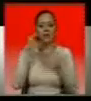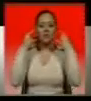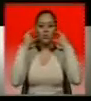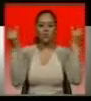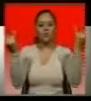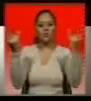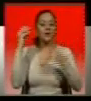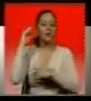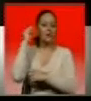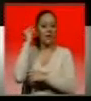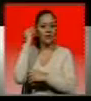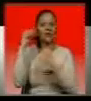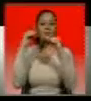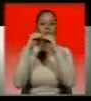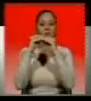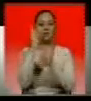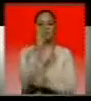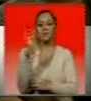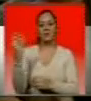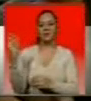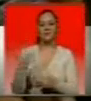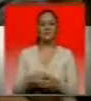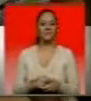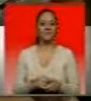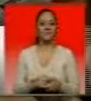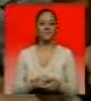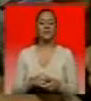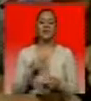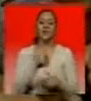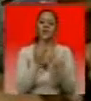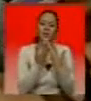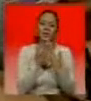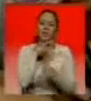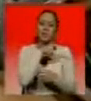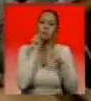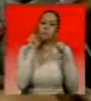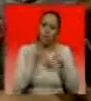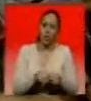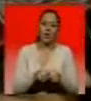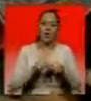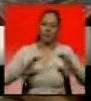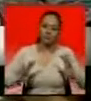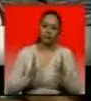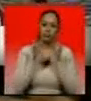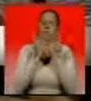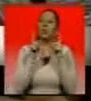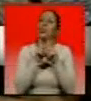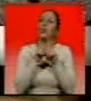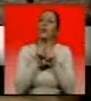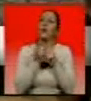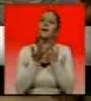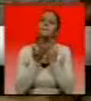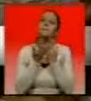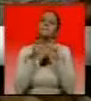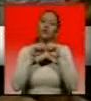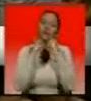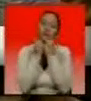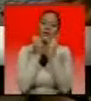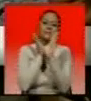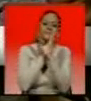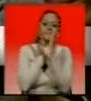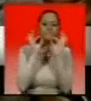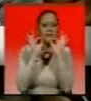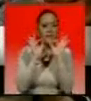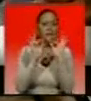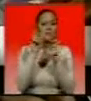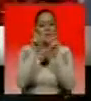en radios y en plataformas de internet. Queremos que ellos tengan una posibilidad de rehabilitarse en un espacio adecuado, donde sean